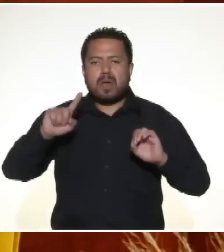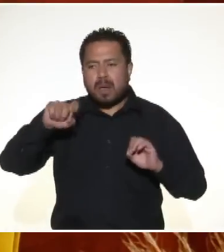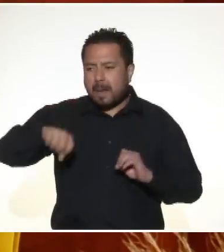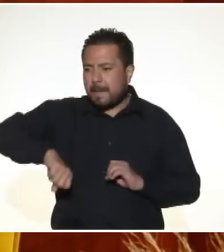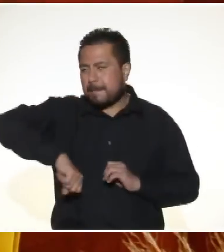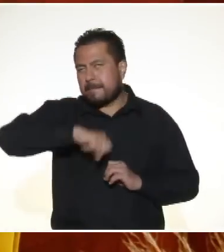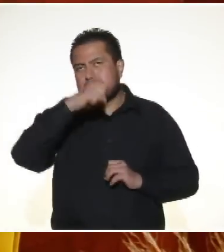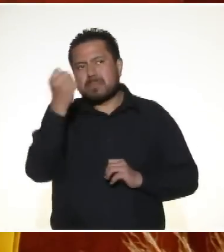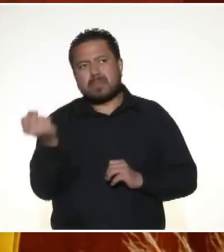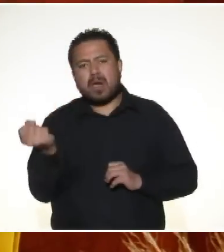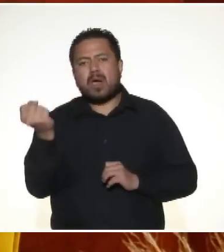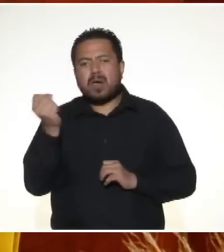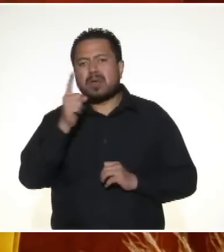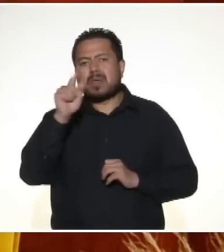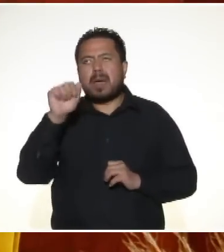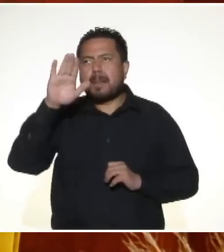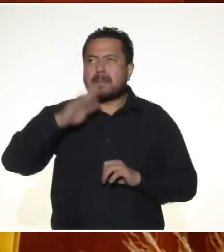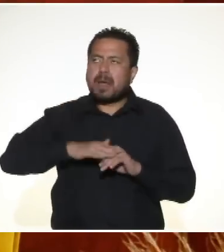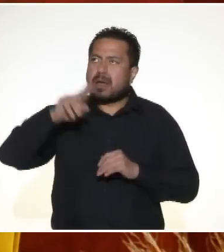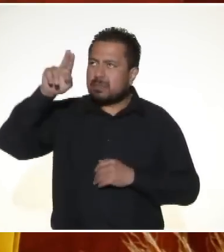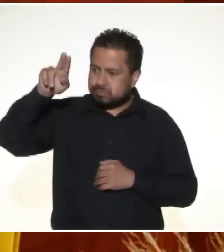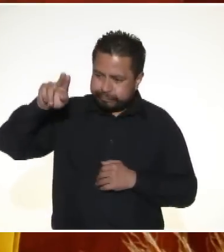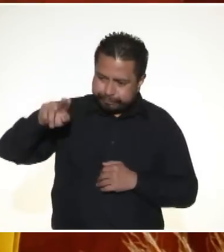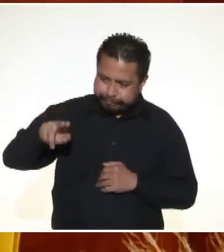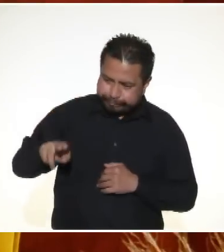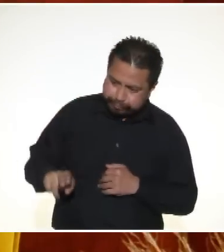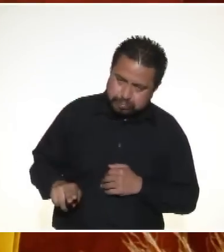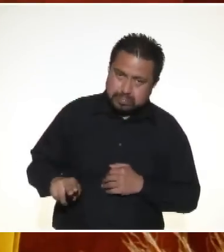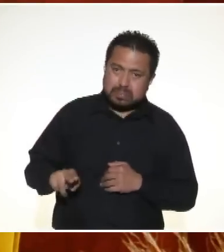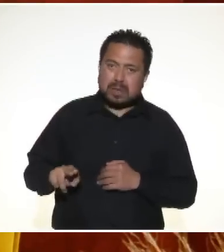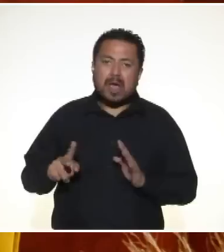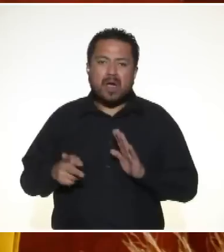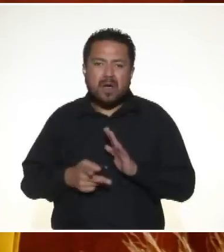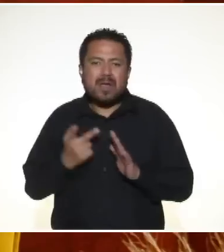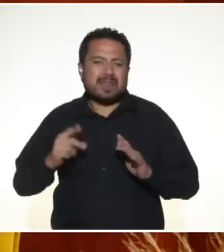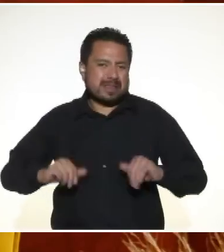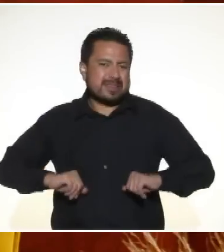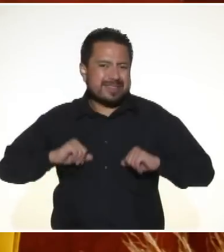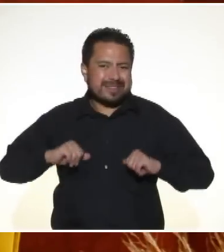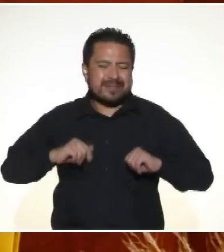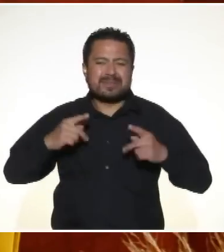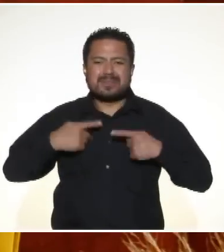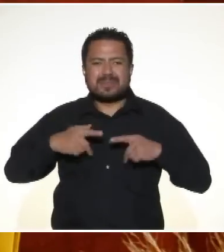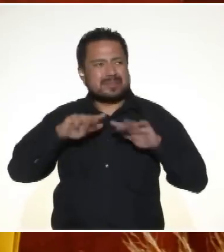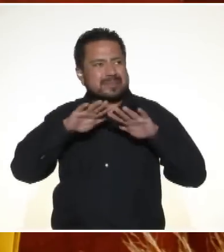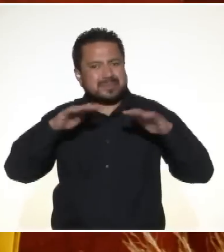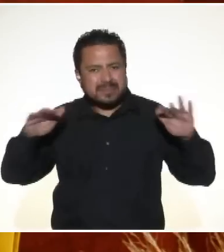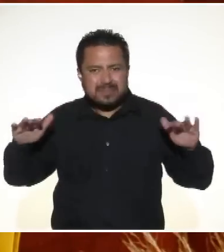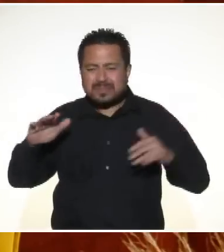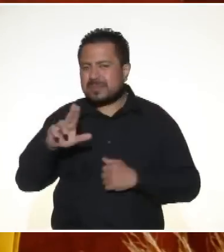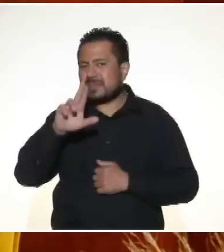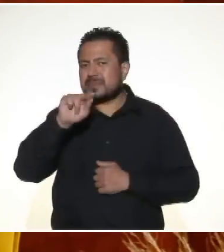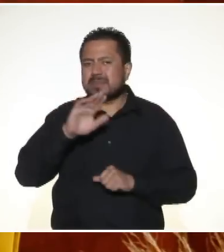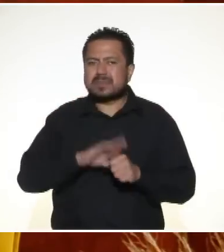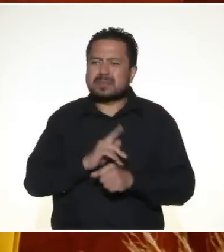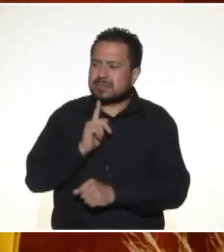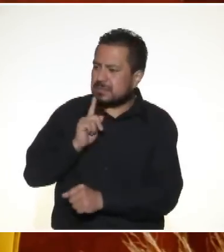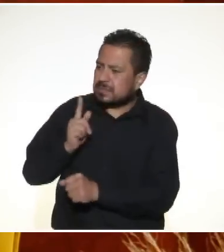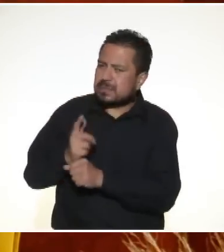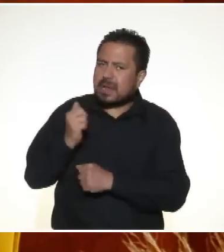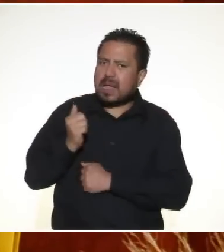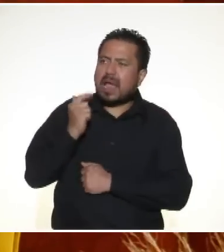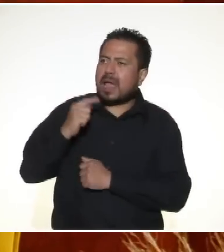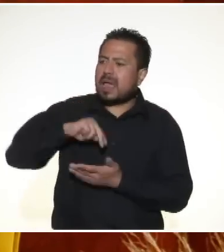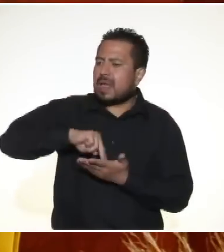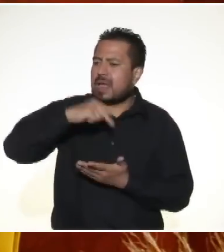volteados o se van y se hunden. Y de nuevo, adolescentes, adultos, no porque vean que hay alguien